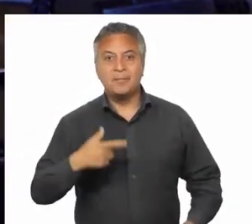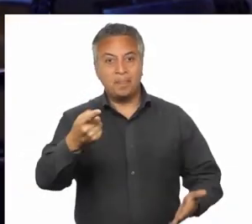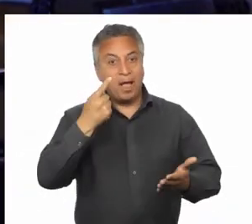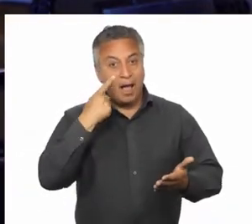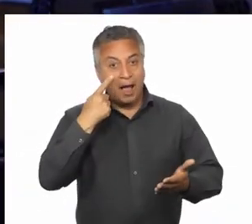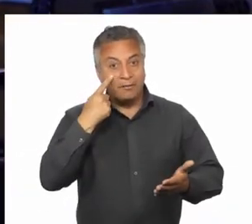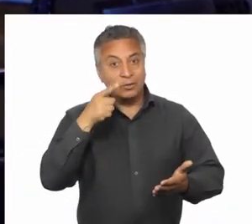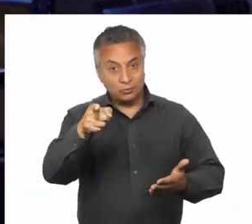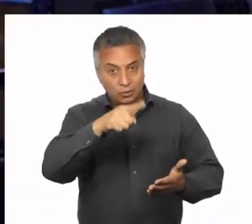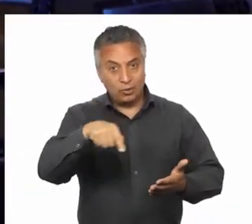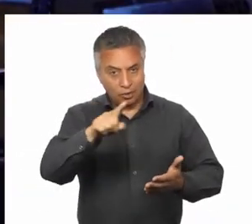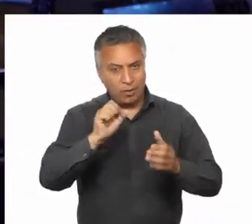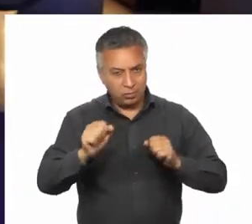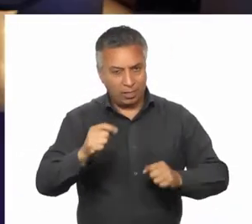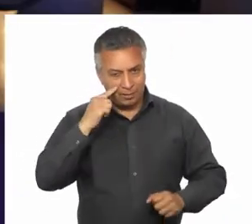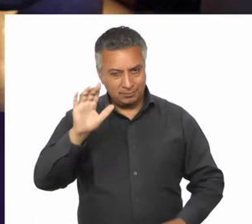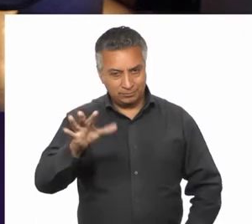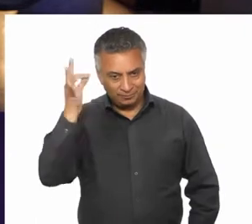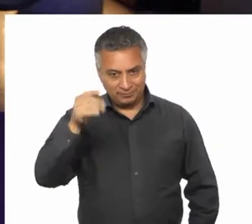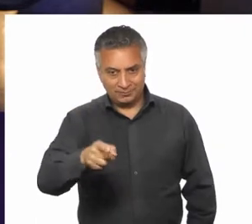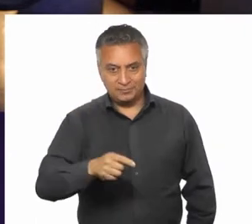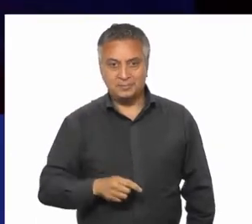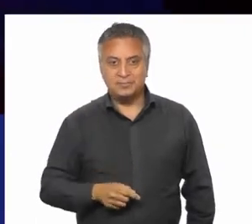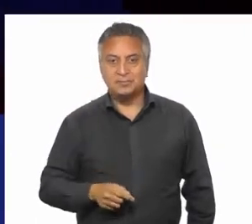Vamos a ver si ustedes lo pueden descifrar.